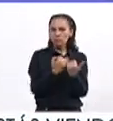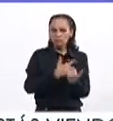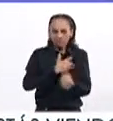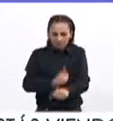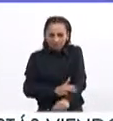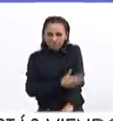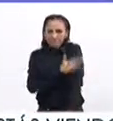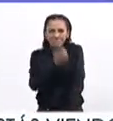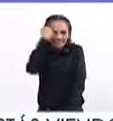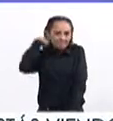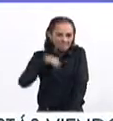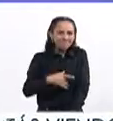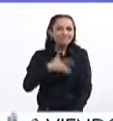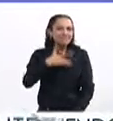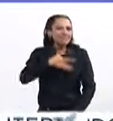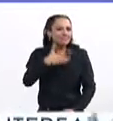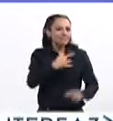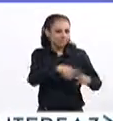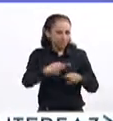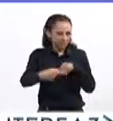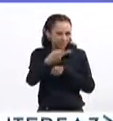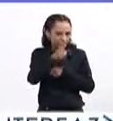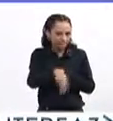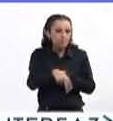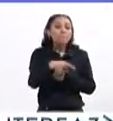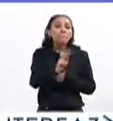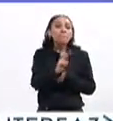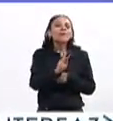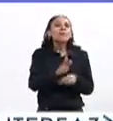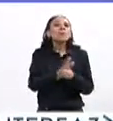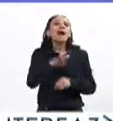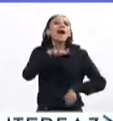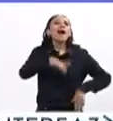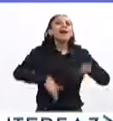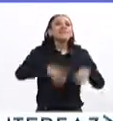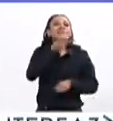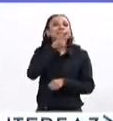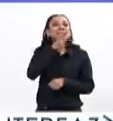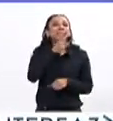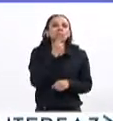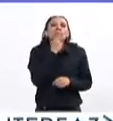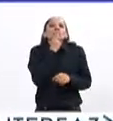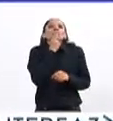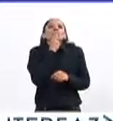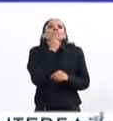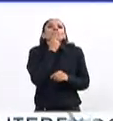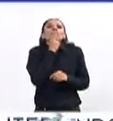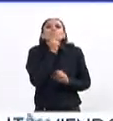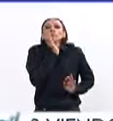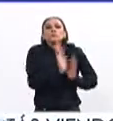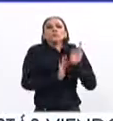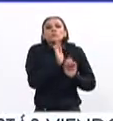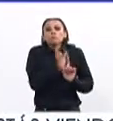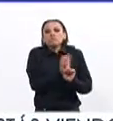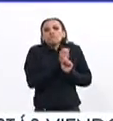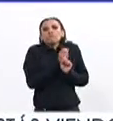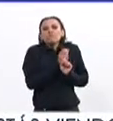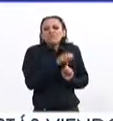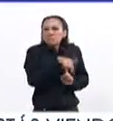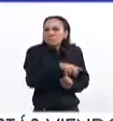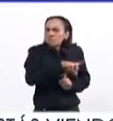puede anteponer con la cuestión de la sobreprotección de los padres con el niño, y que precisamente les impiden un